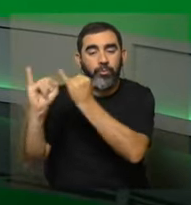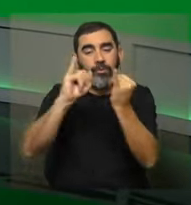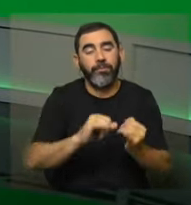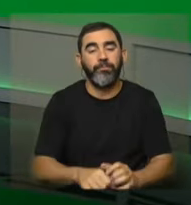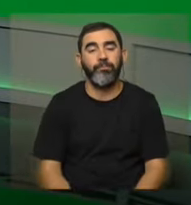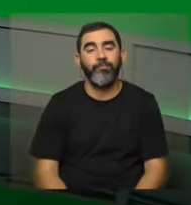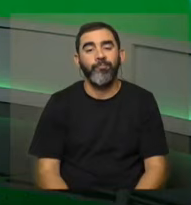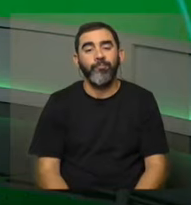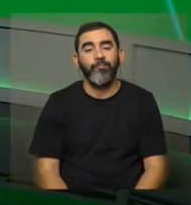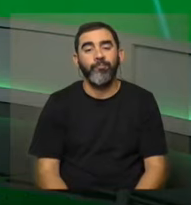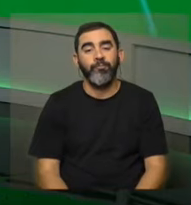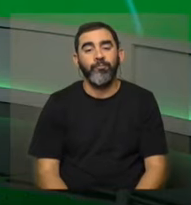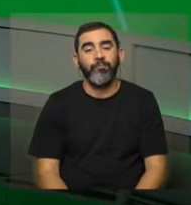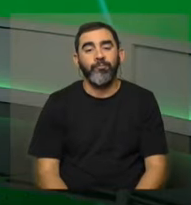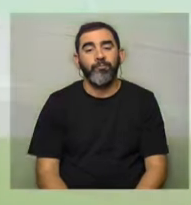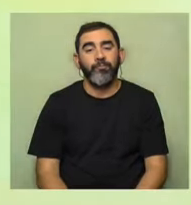son nuestros